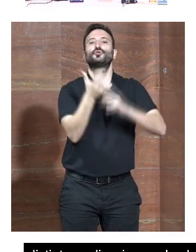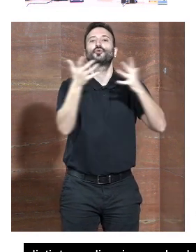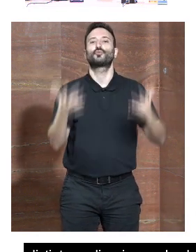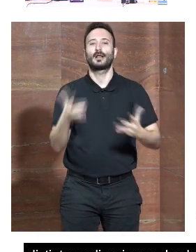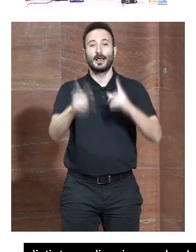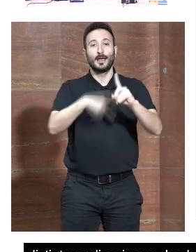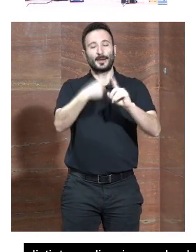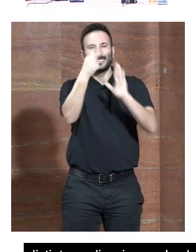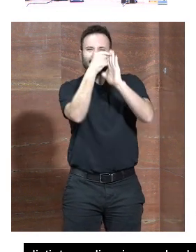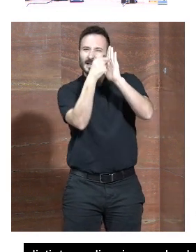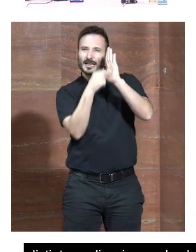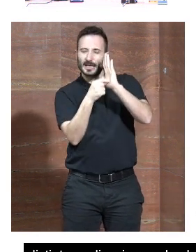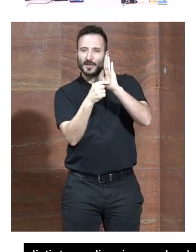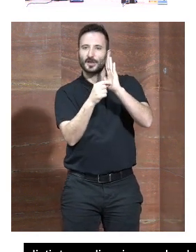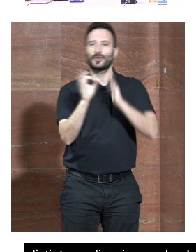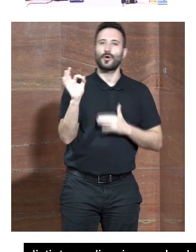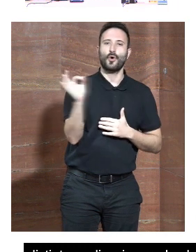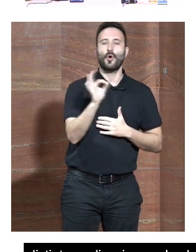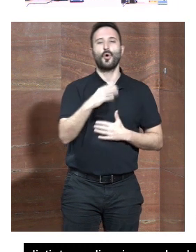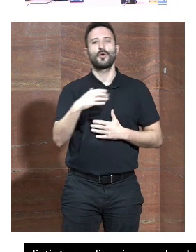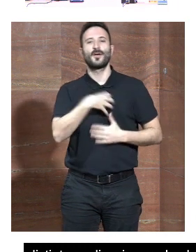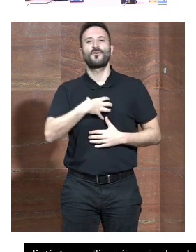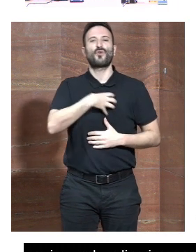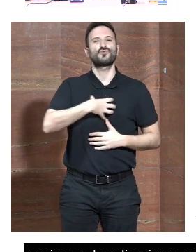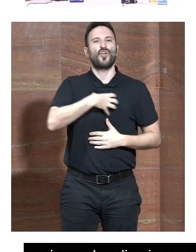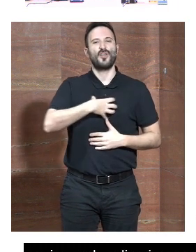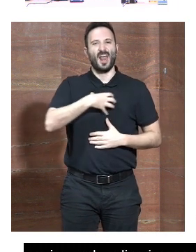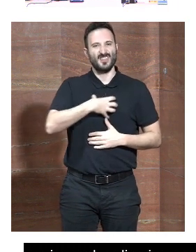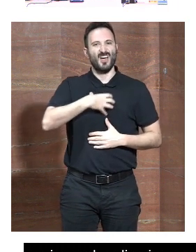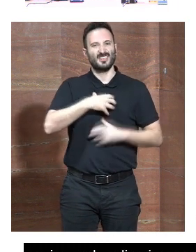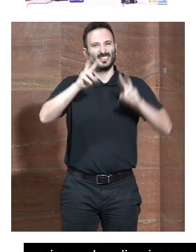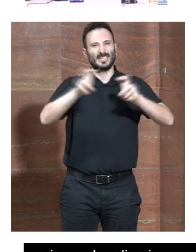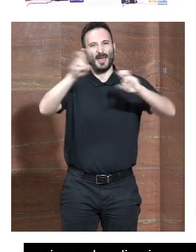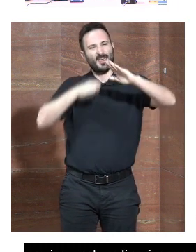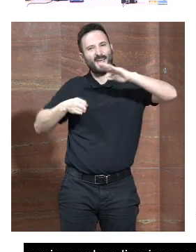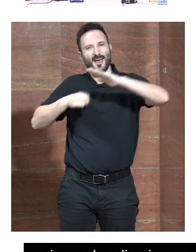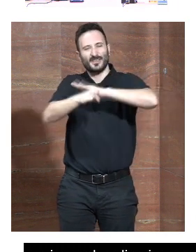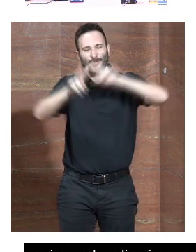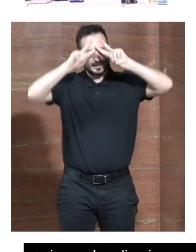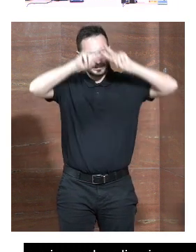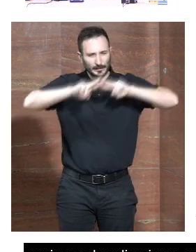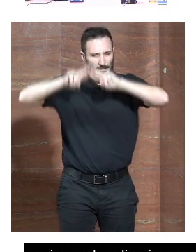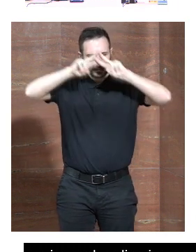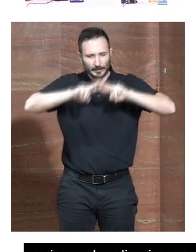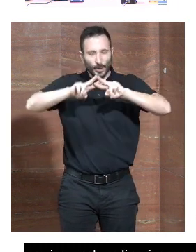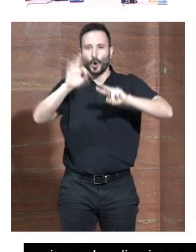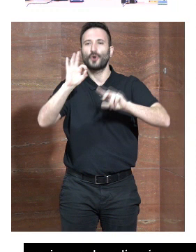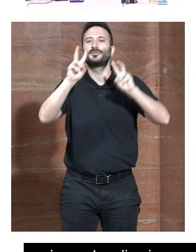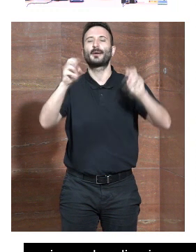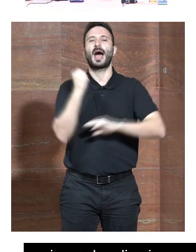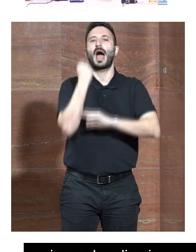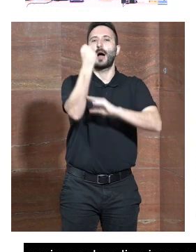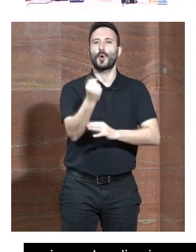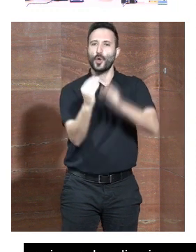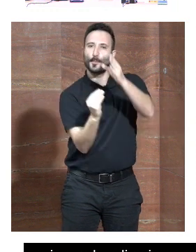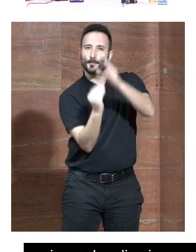las aplicaciones o a las funcionalidades más bien de accesibilidad y funcionalidades de apoyo, productos de